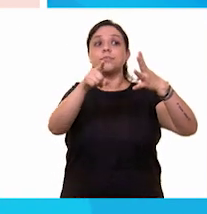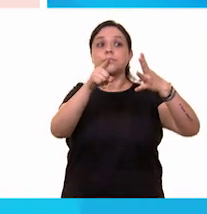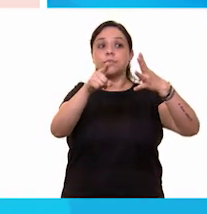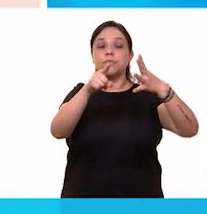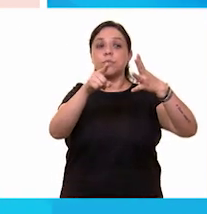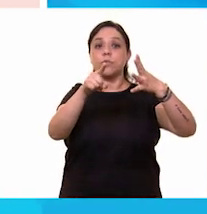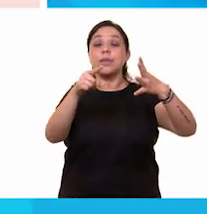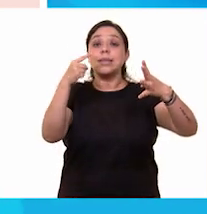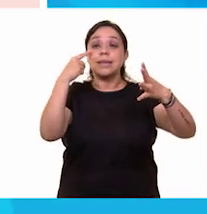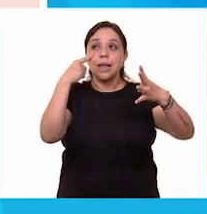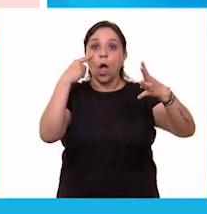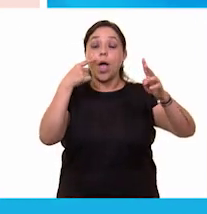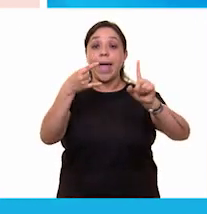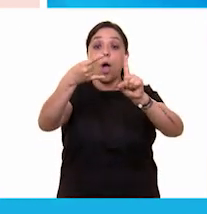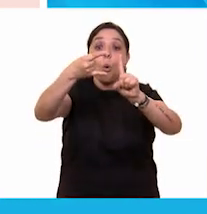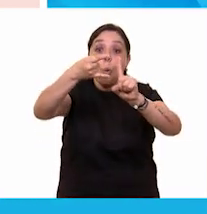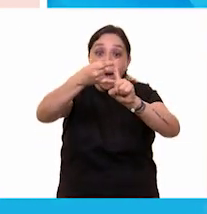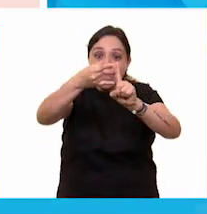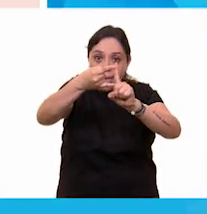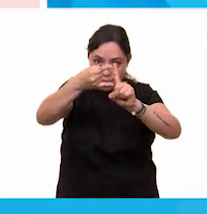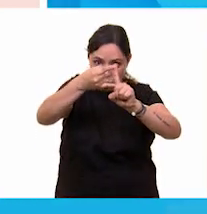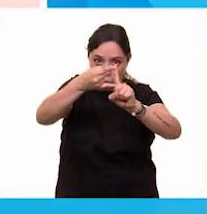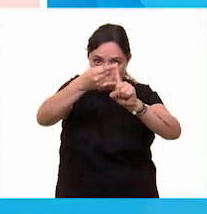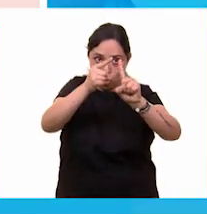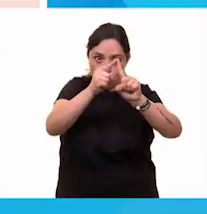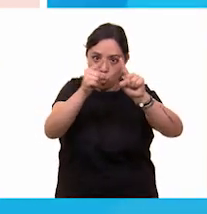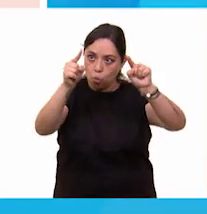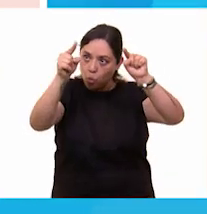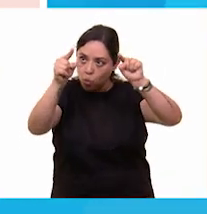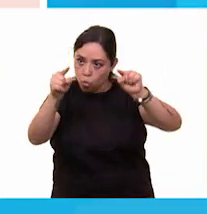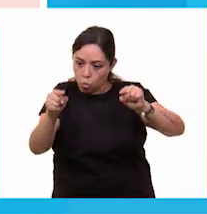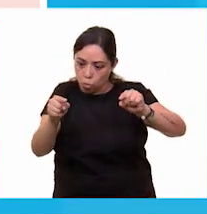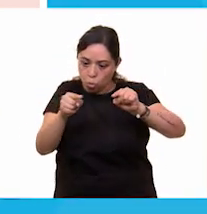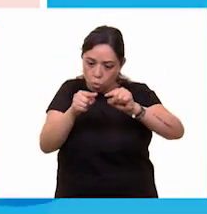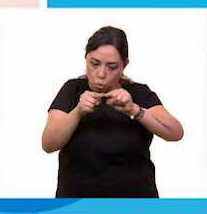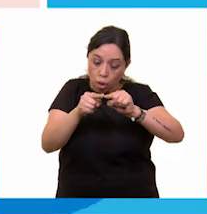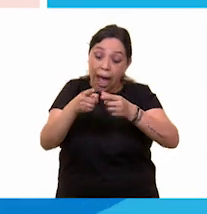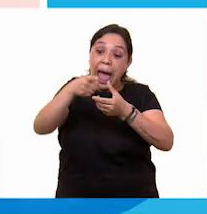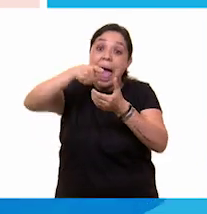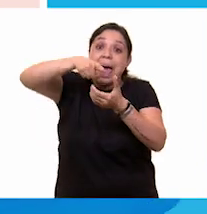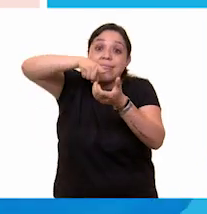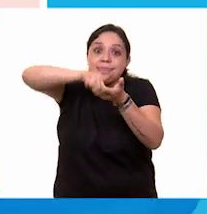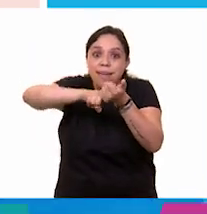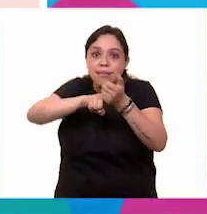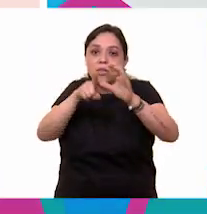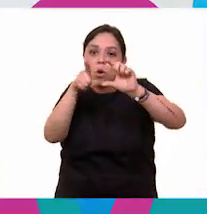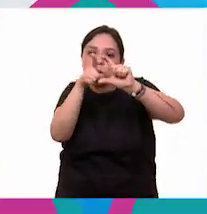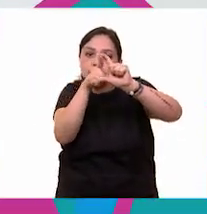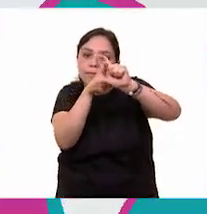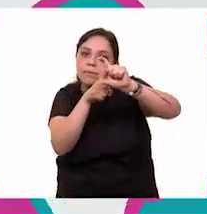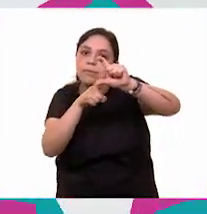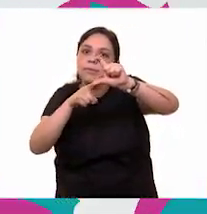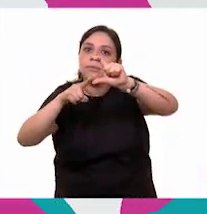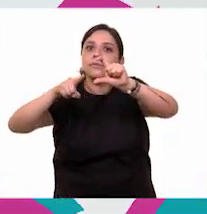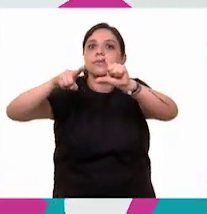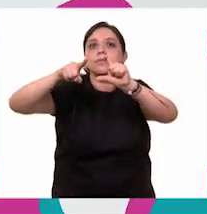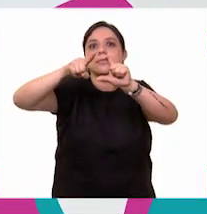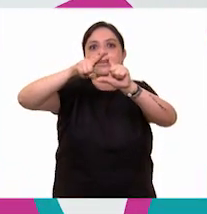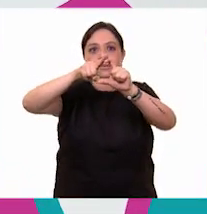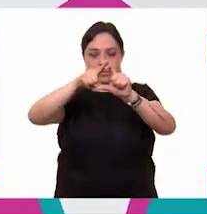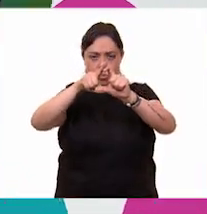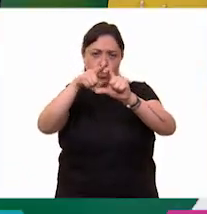de un cuadrado. Tenemos que hacer un círculo dentro de un cuadrado. Puedes recortarlo,